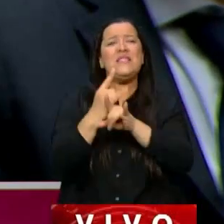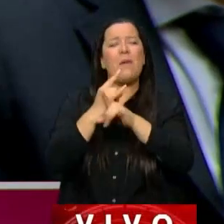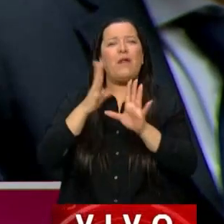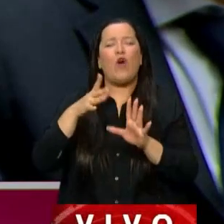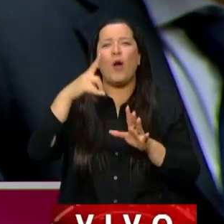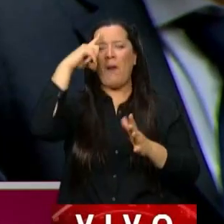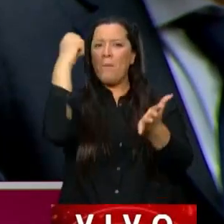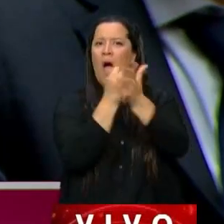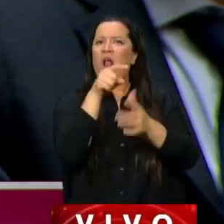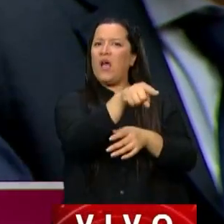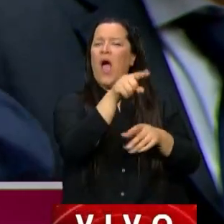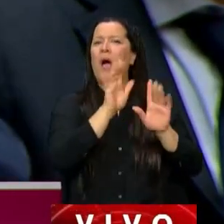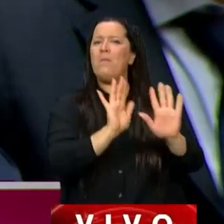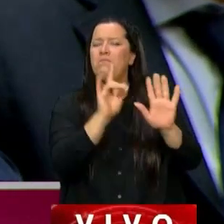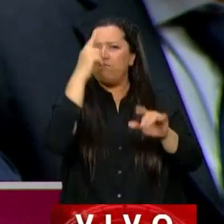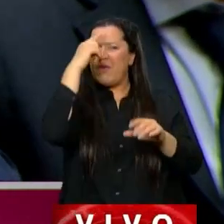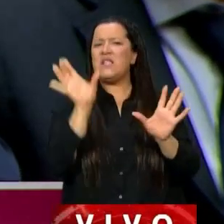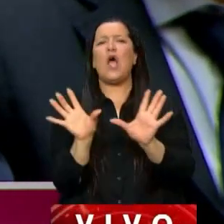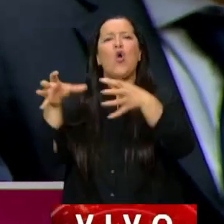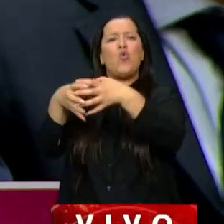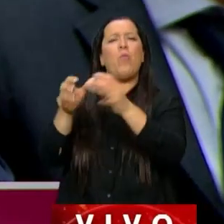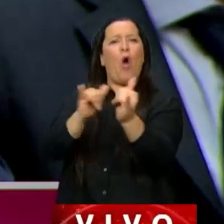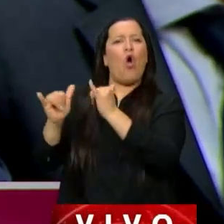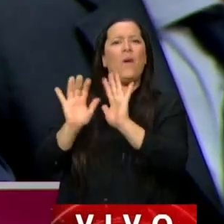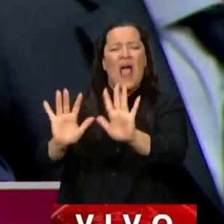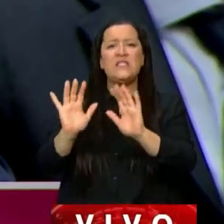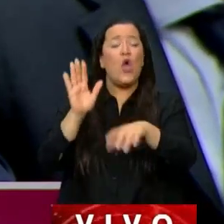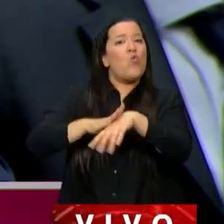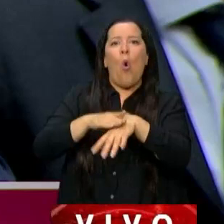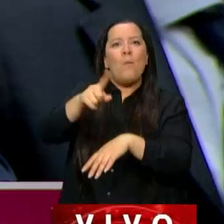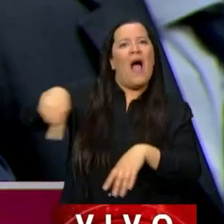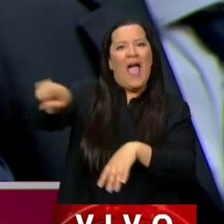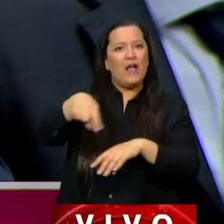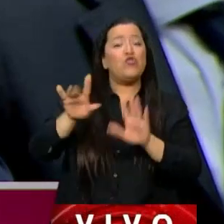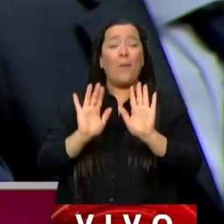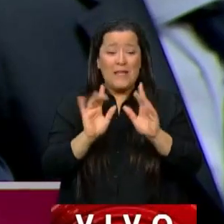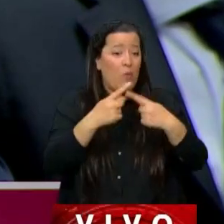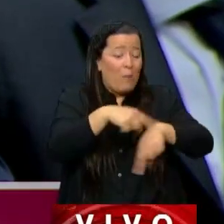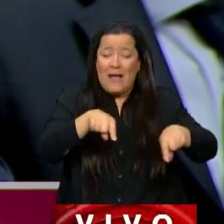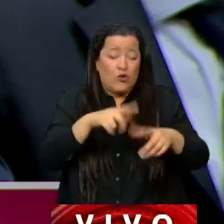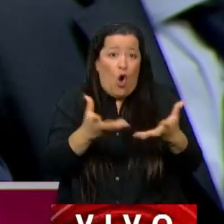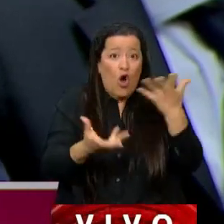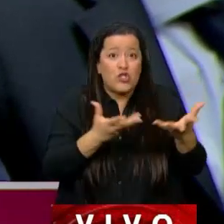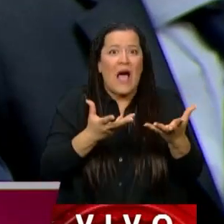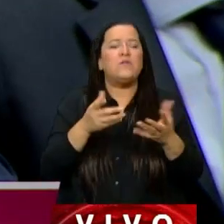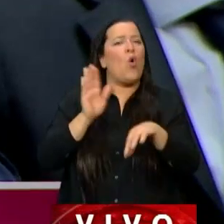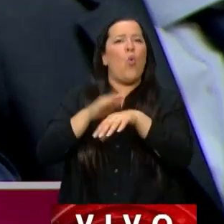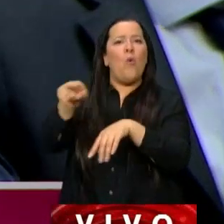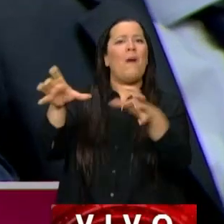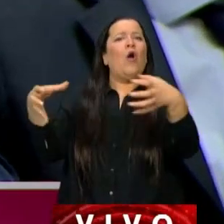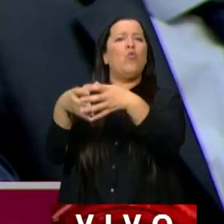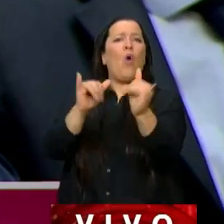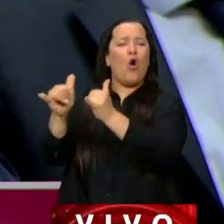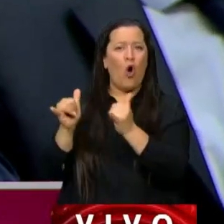intenta estigmatizar con este tipo de situaciones como causantes de las cosas que pasan. Lo mismo se